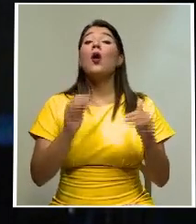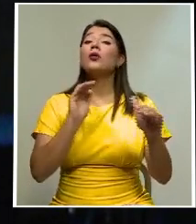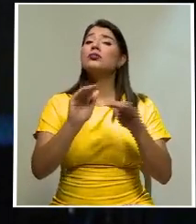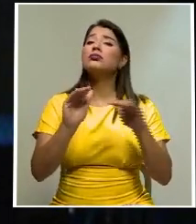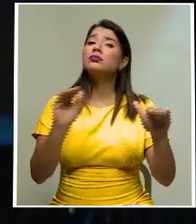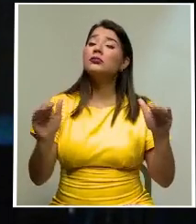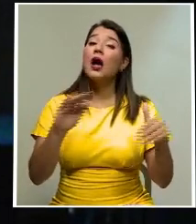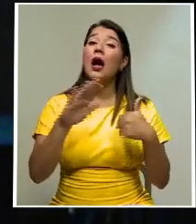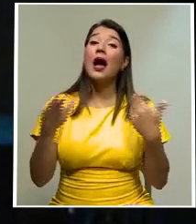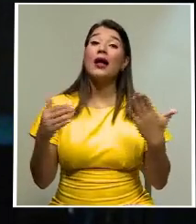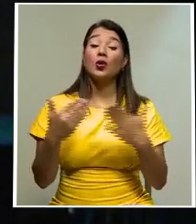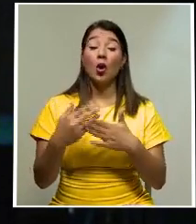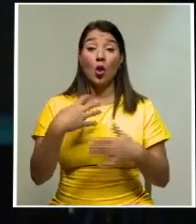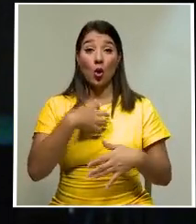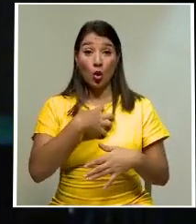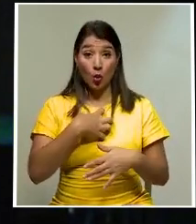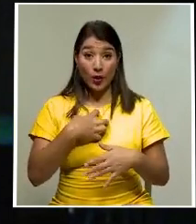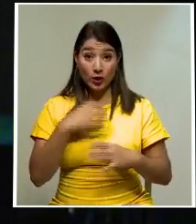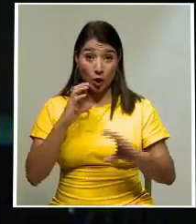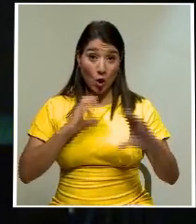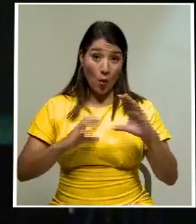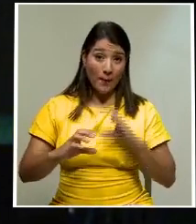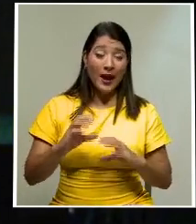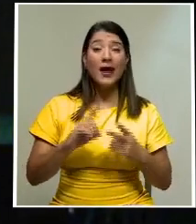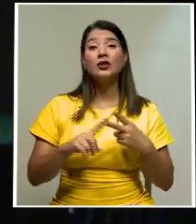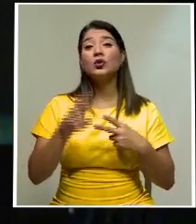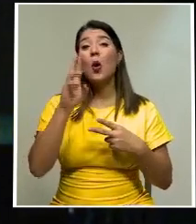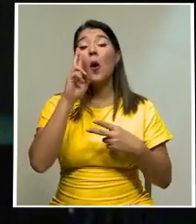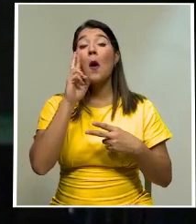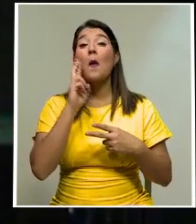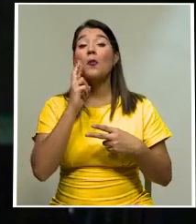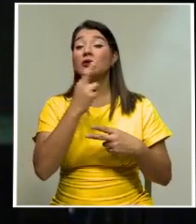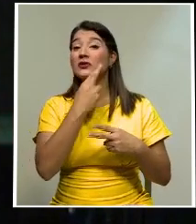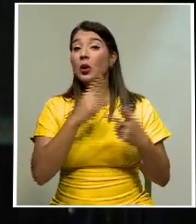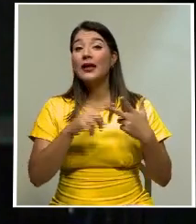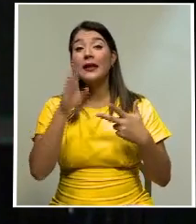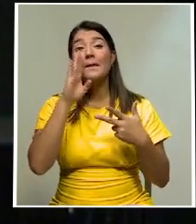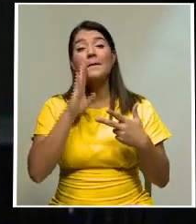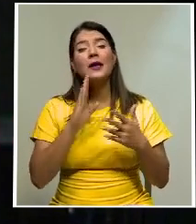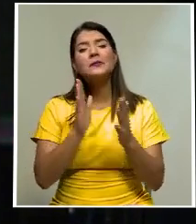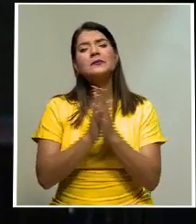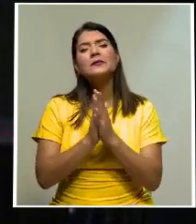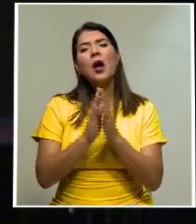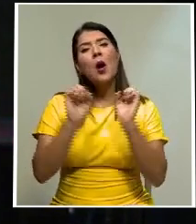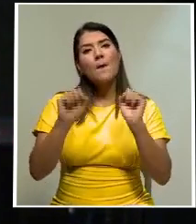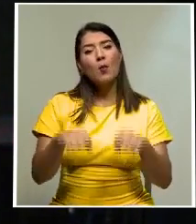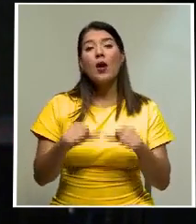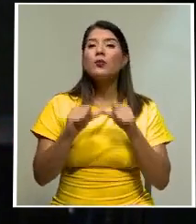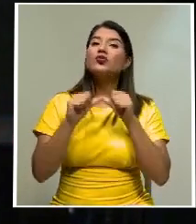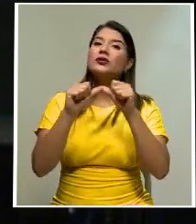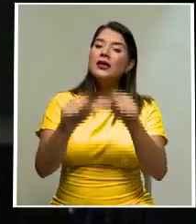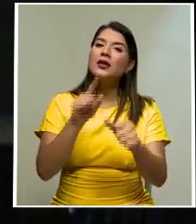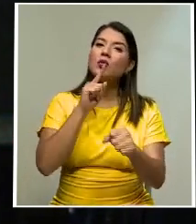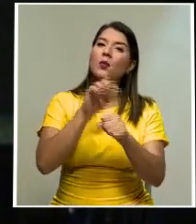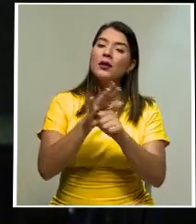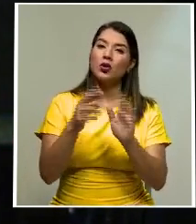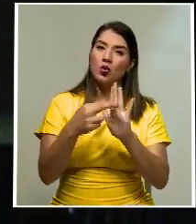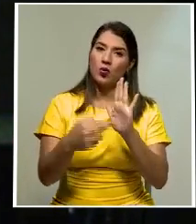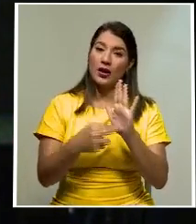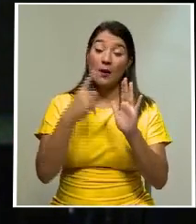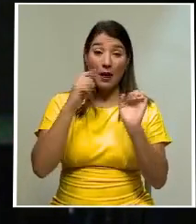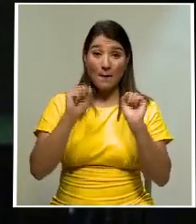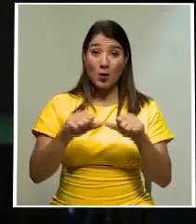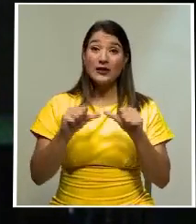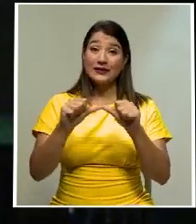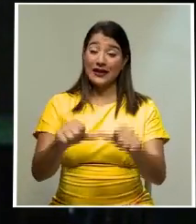dueños de locales comerciales, bares, restaurantes, pues que podamos mantener esas reglas para poder seguir